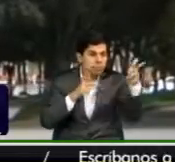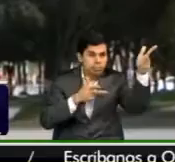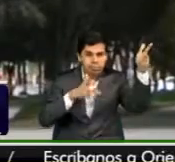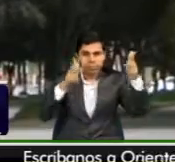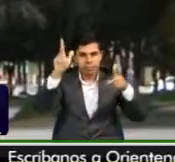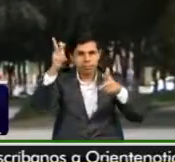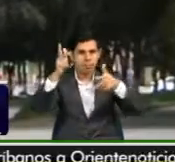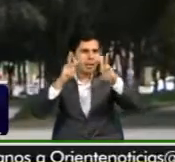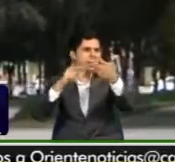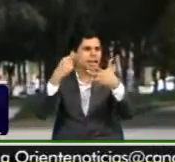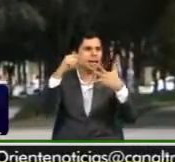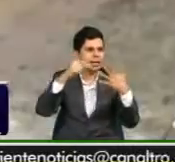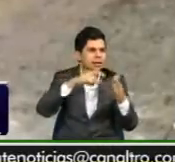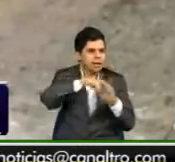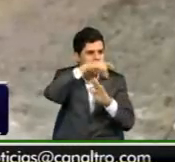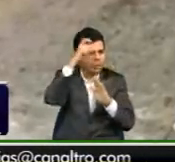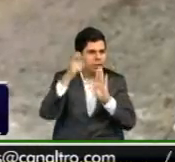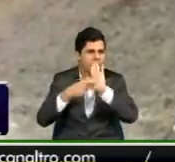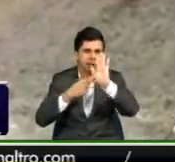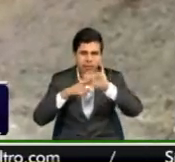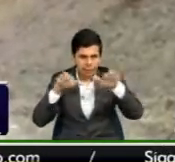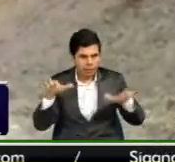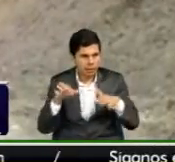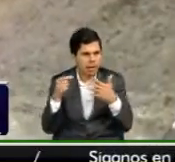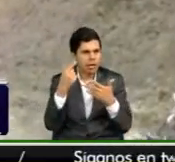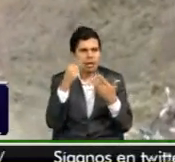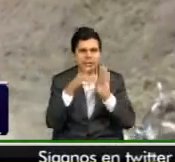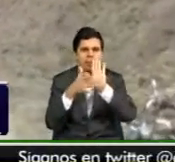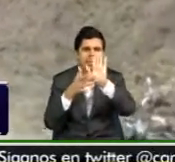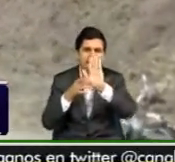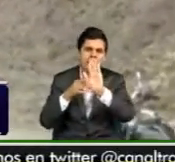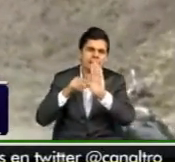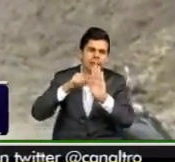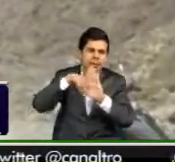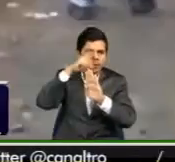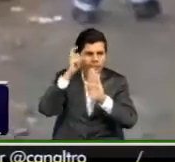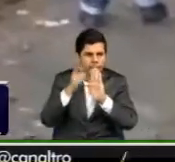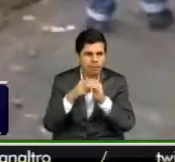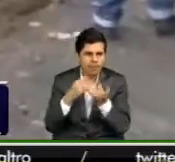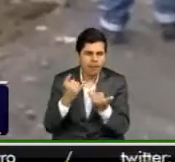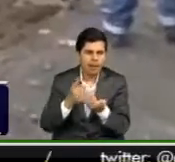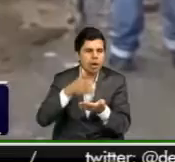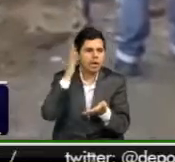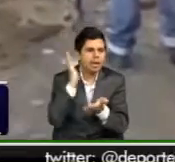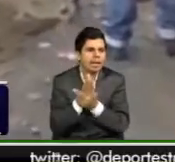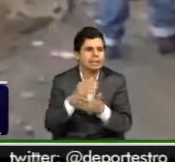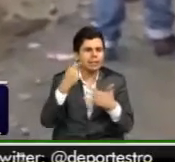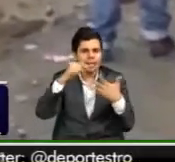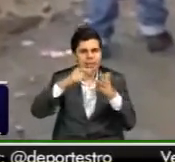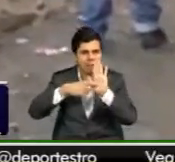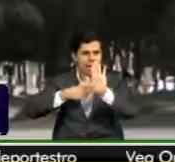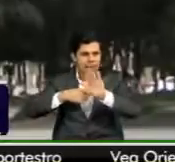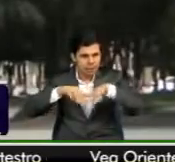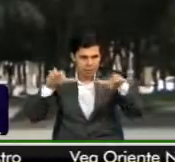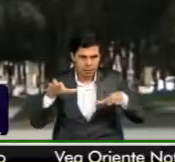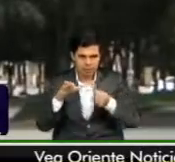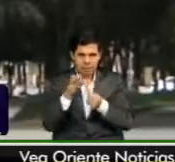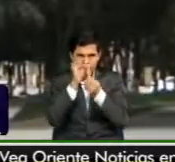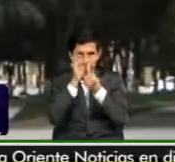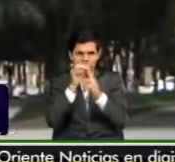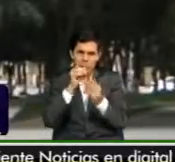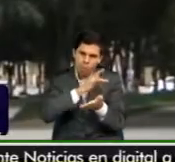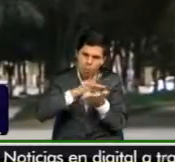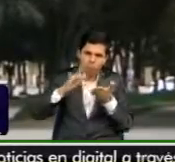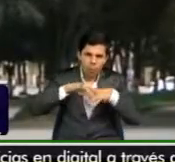de los pasos improvisados, especialmente entre la vía La Soberanía, que ha señalado el gobierno nacional ha invertido